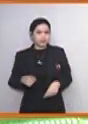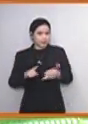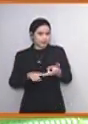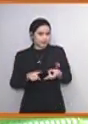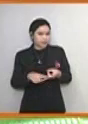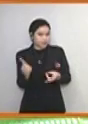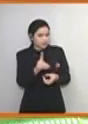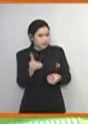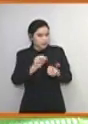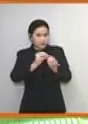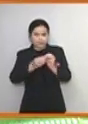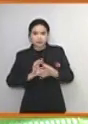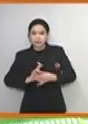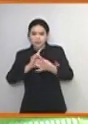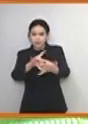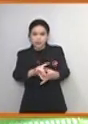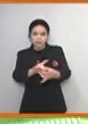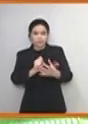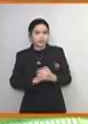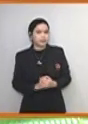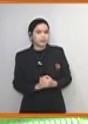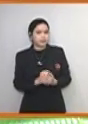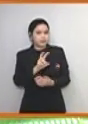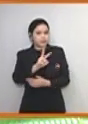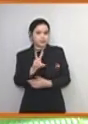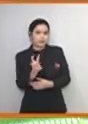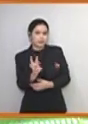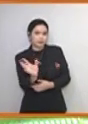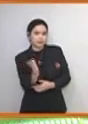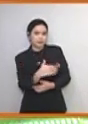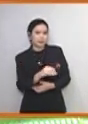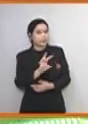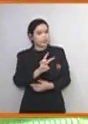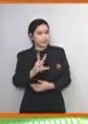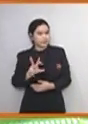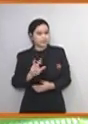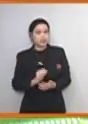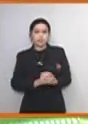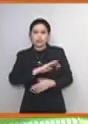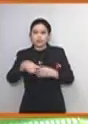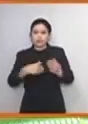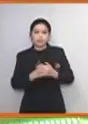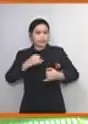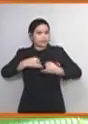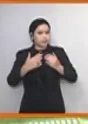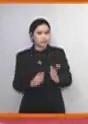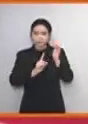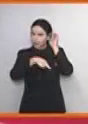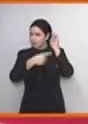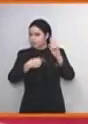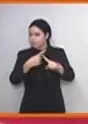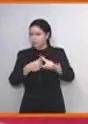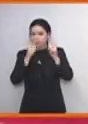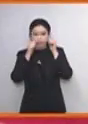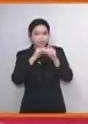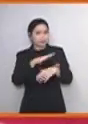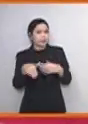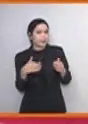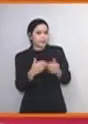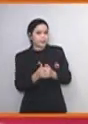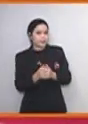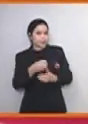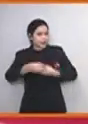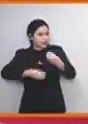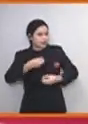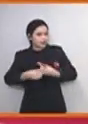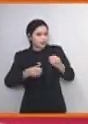pantorrilla derecha. Números que se le relacionan 26 y 63. Para todos nuestros jugadores de Multi-X atentos. Y la